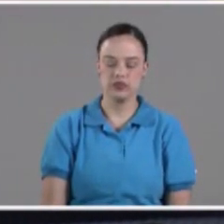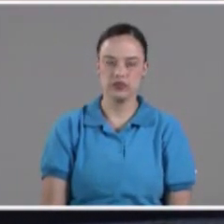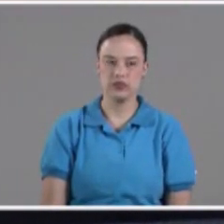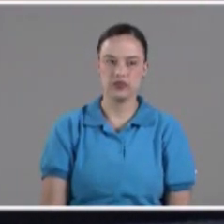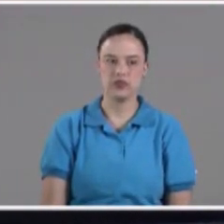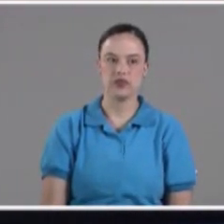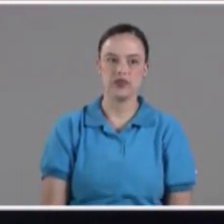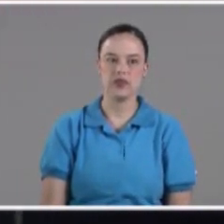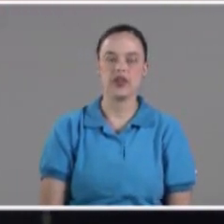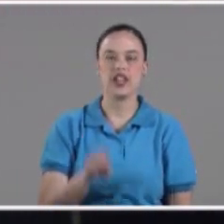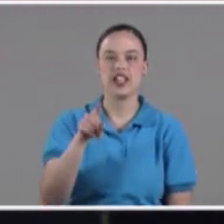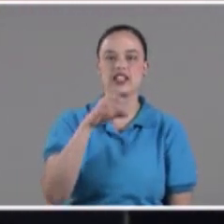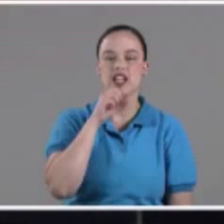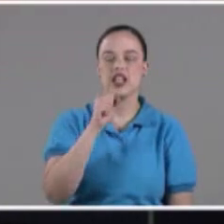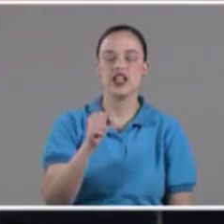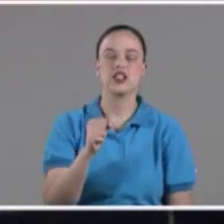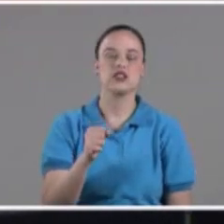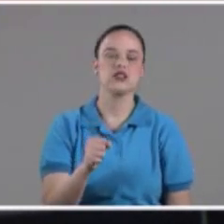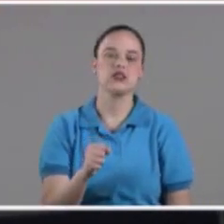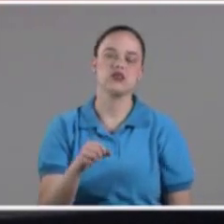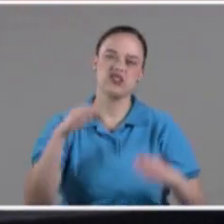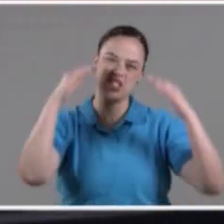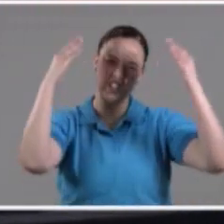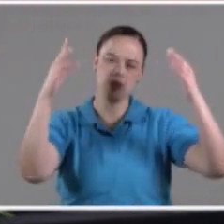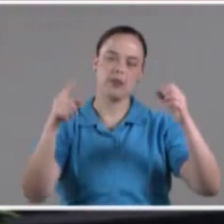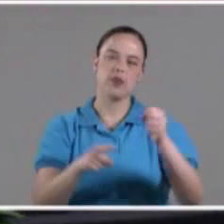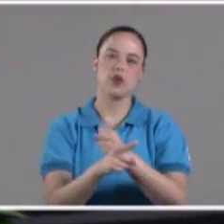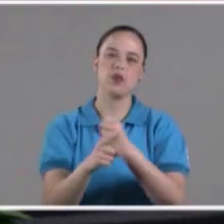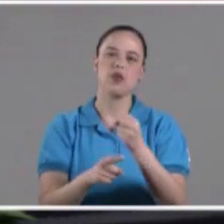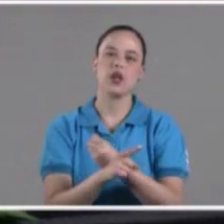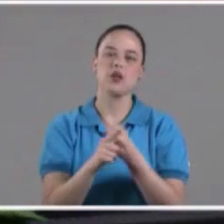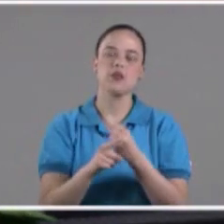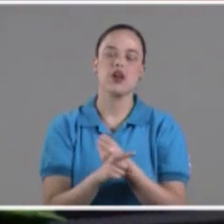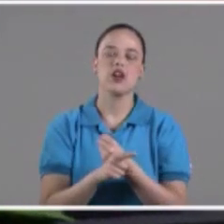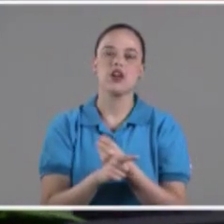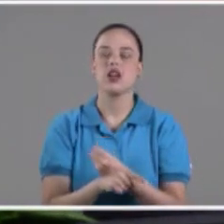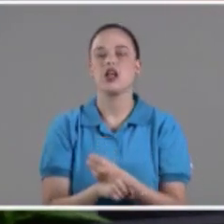ese es un grave problema en la humanidad